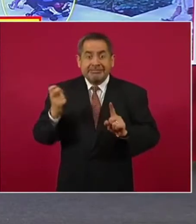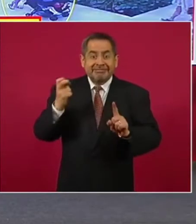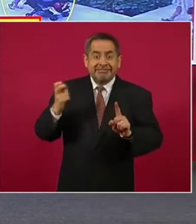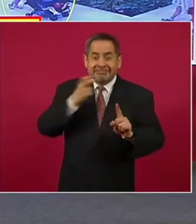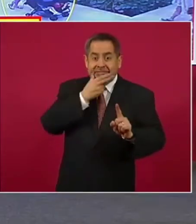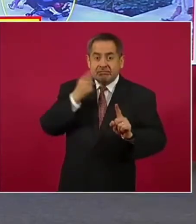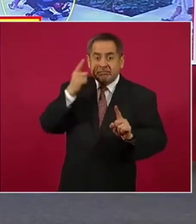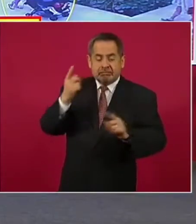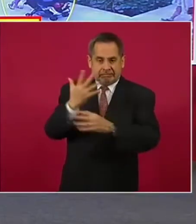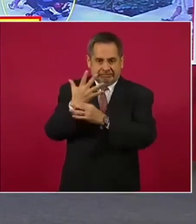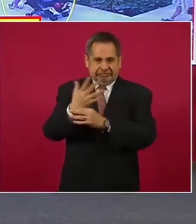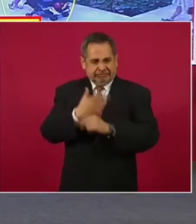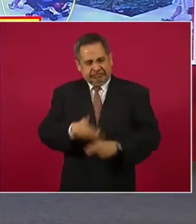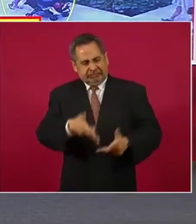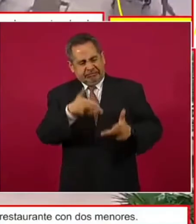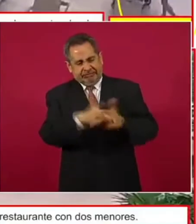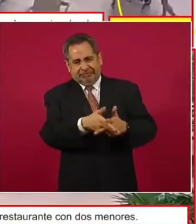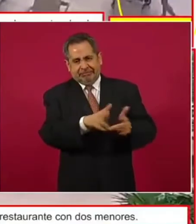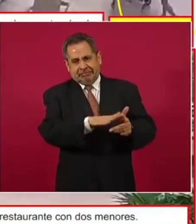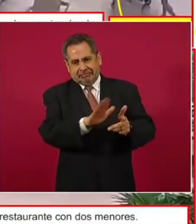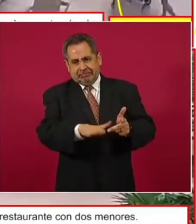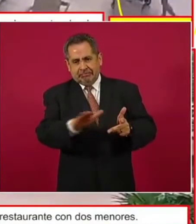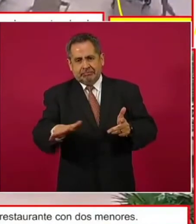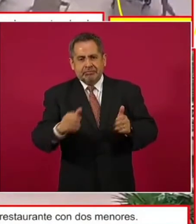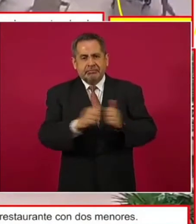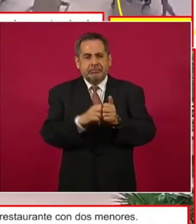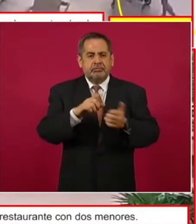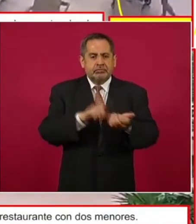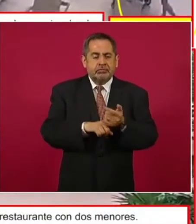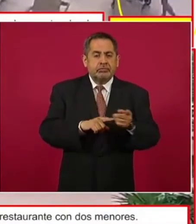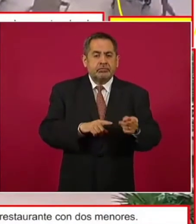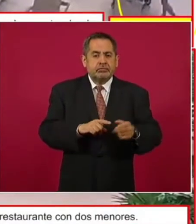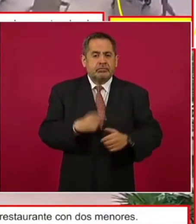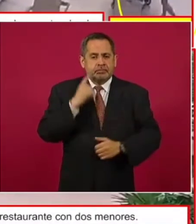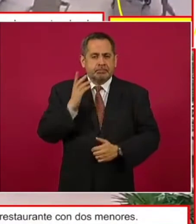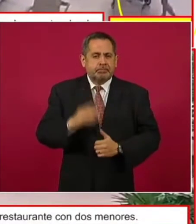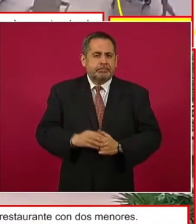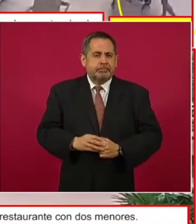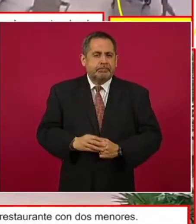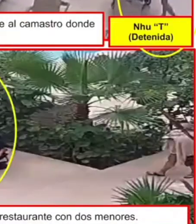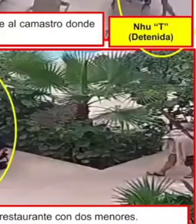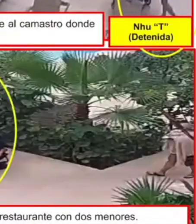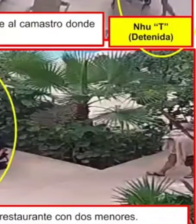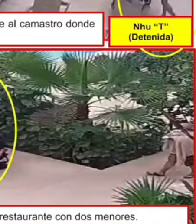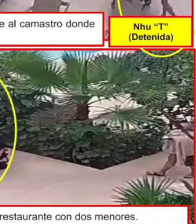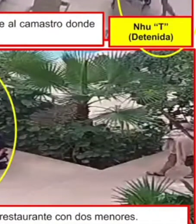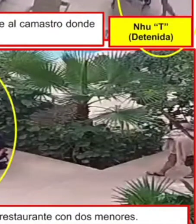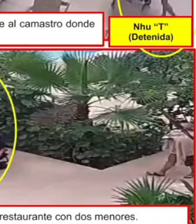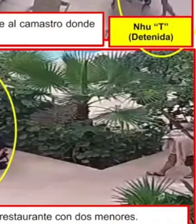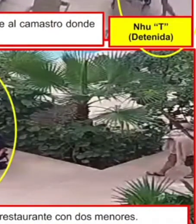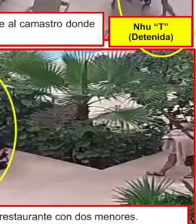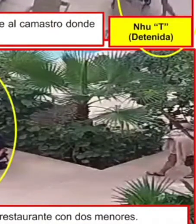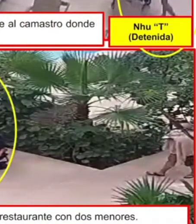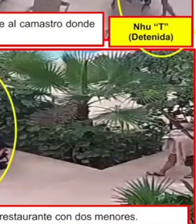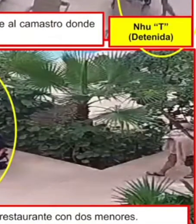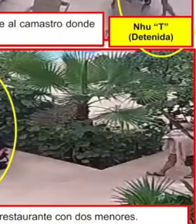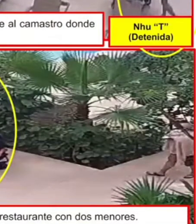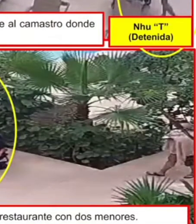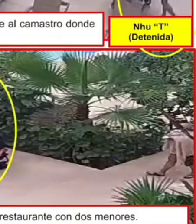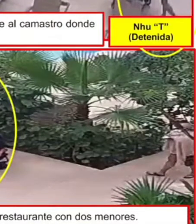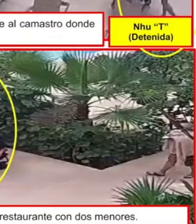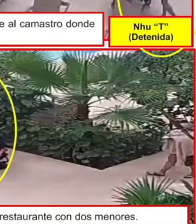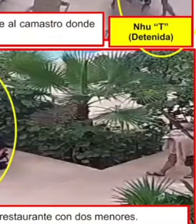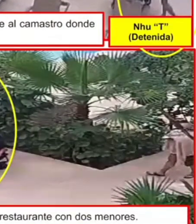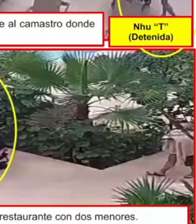con una de las huéspedes que iba dentro del grupo canadiense quien fue quien les estuvo proporcionando la información